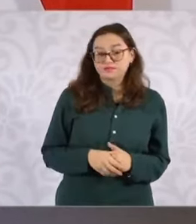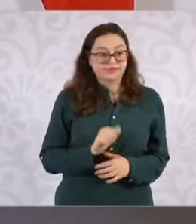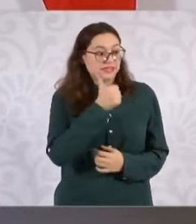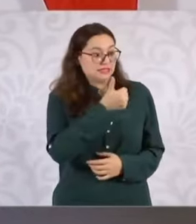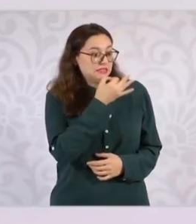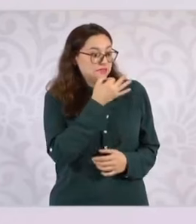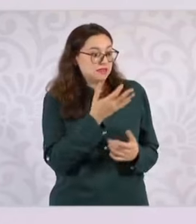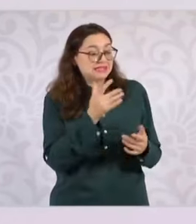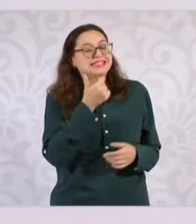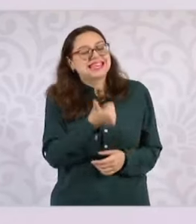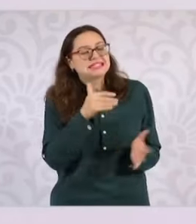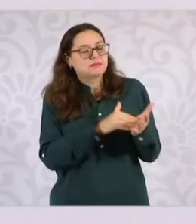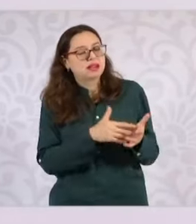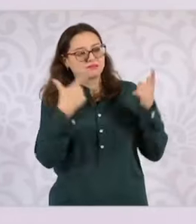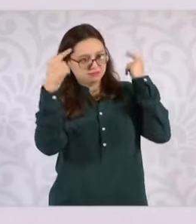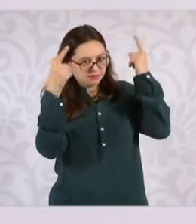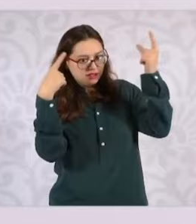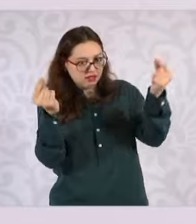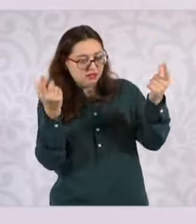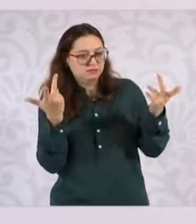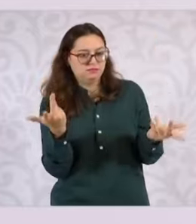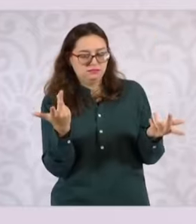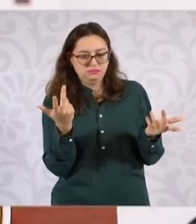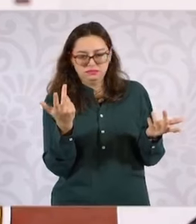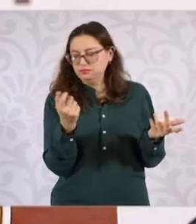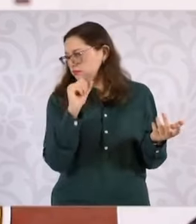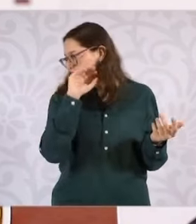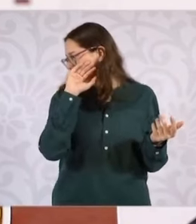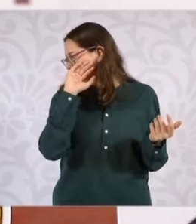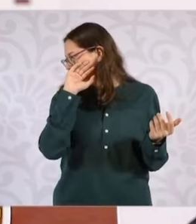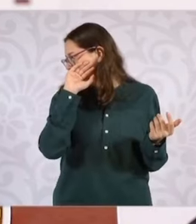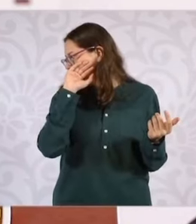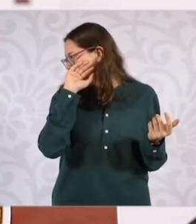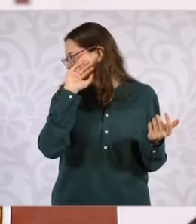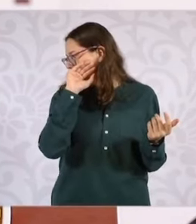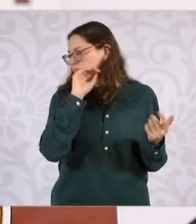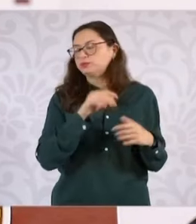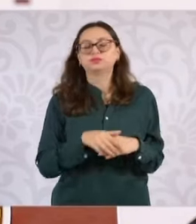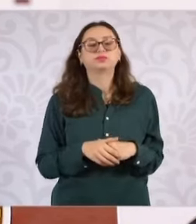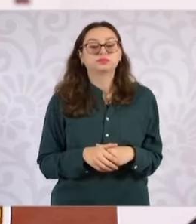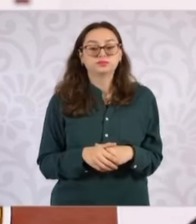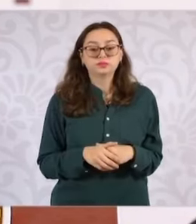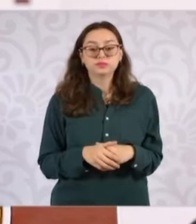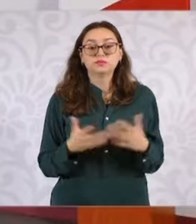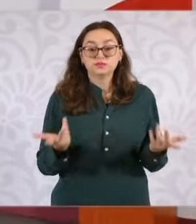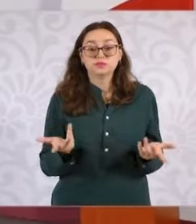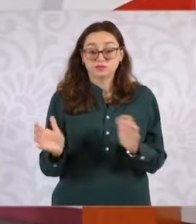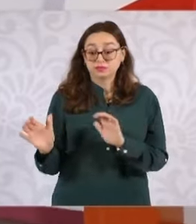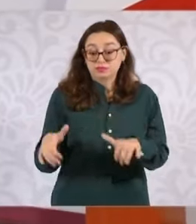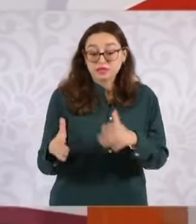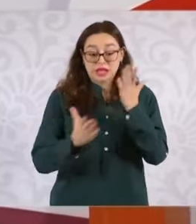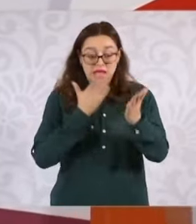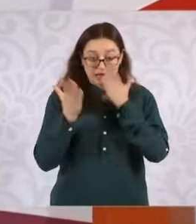casi 6.000 egresados. Entonces, sí, el objetivo no solo es que entren a la escuela, que es mejor siempre tener a un